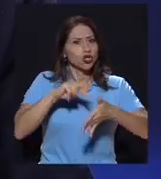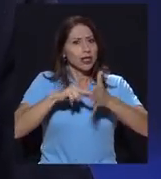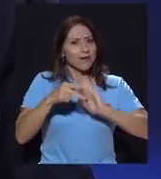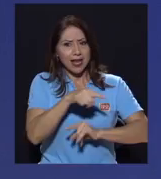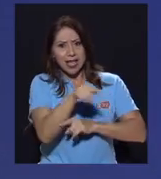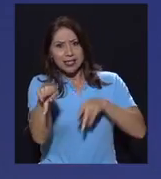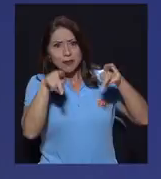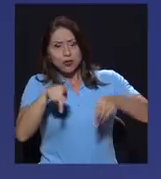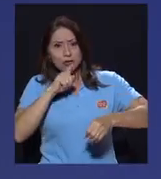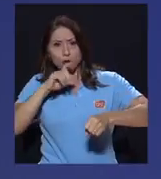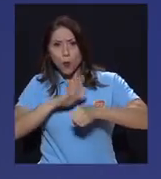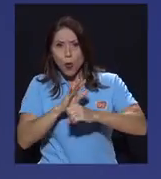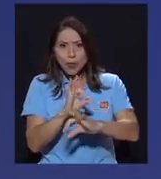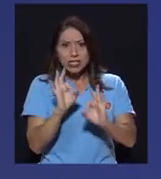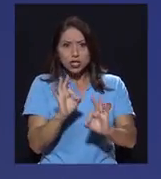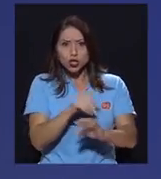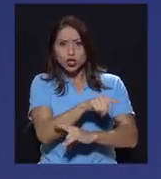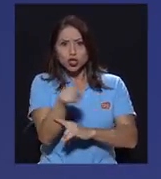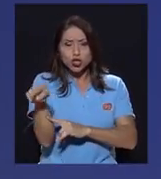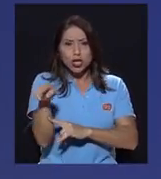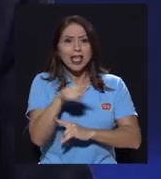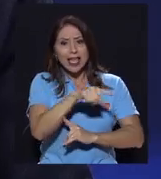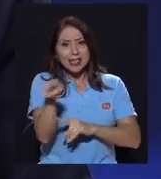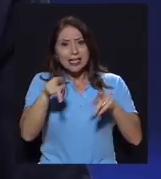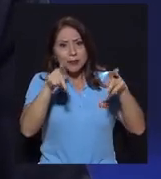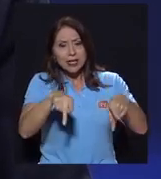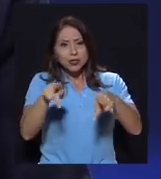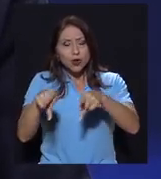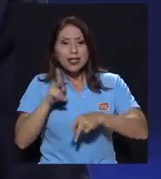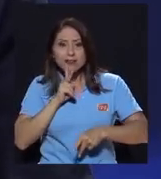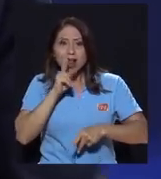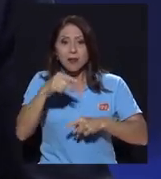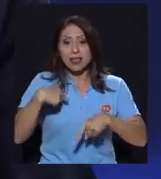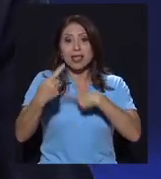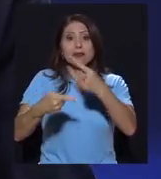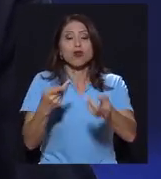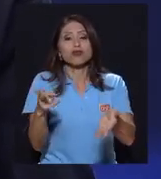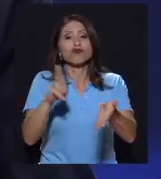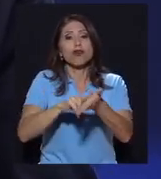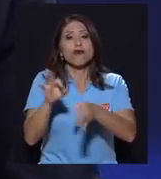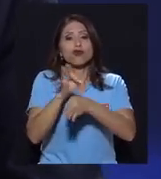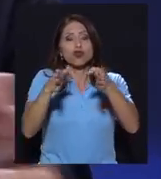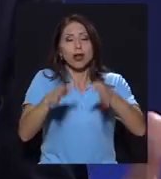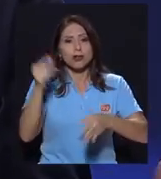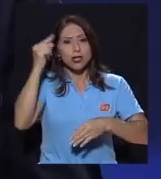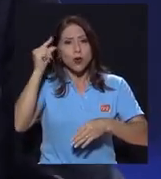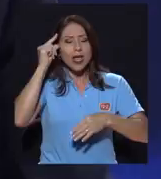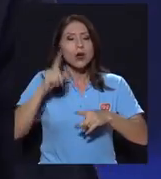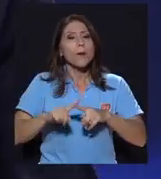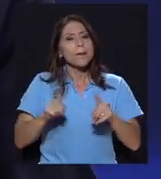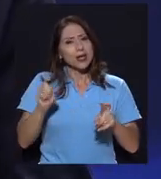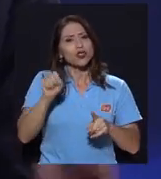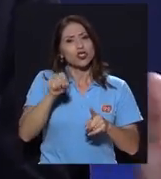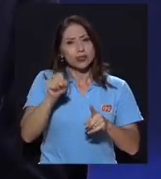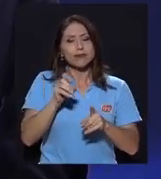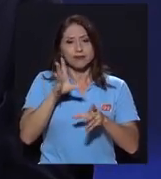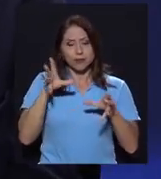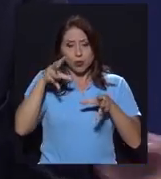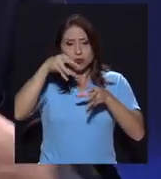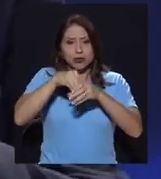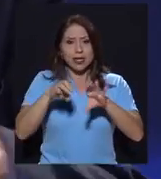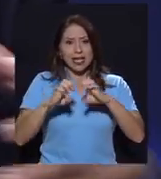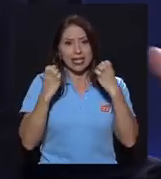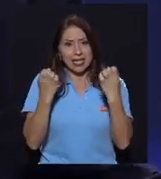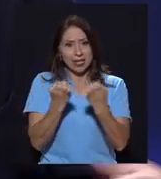que esos bien pues ellos se convirtieran necesariamente funcionarios específicos de gobierno pero que será parte de un equipo que está